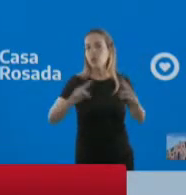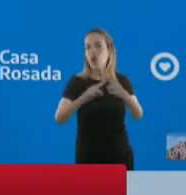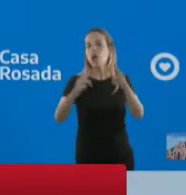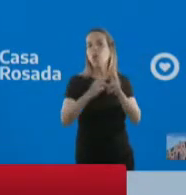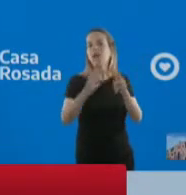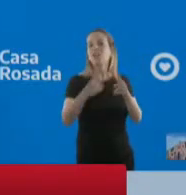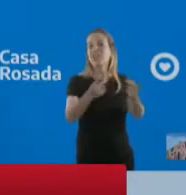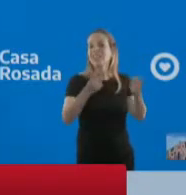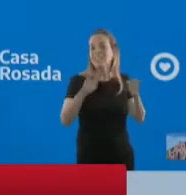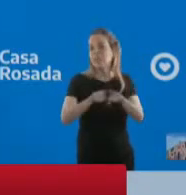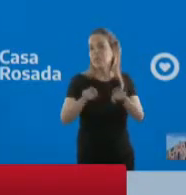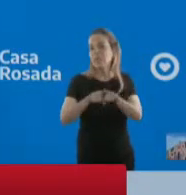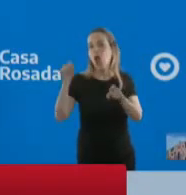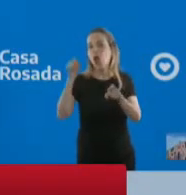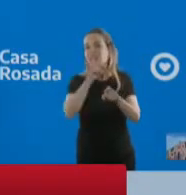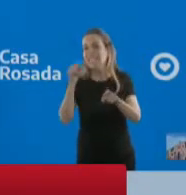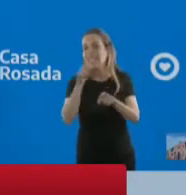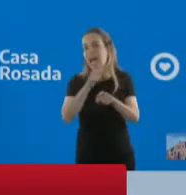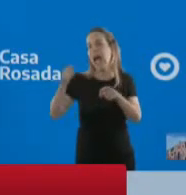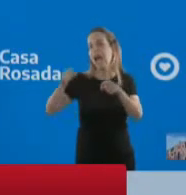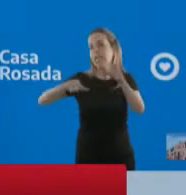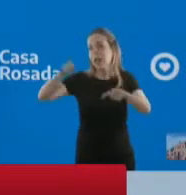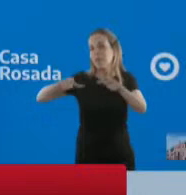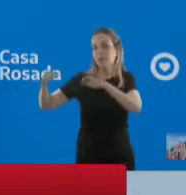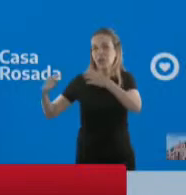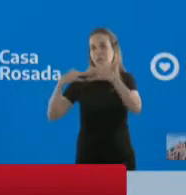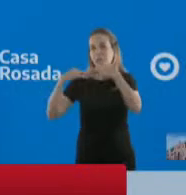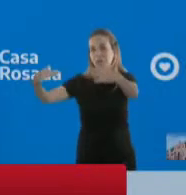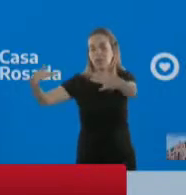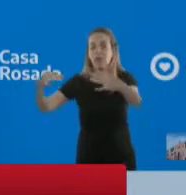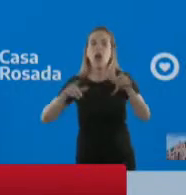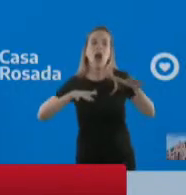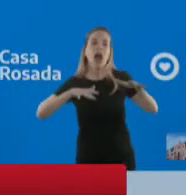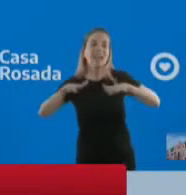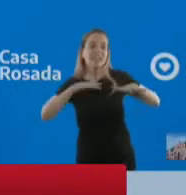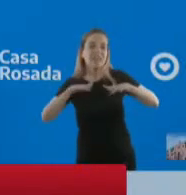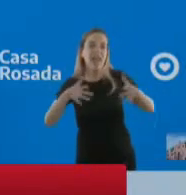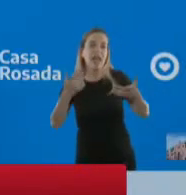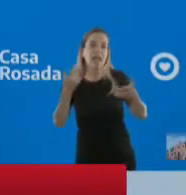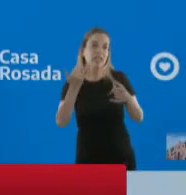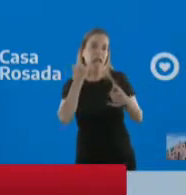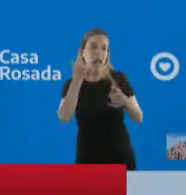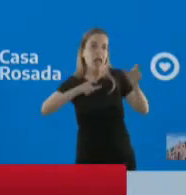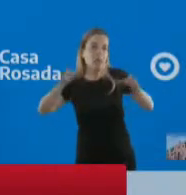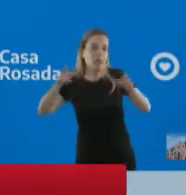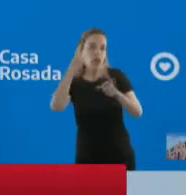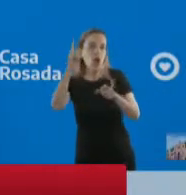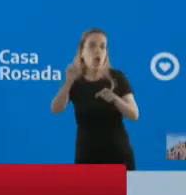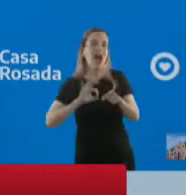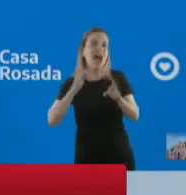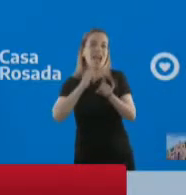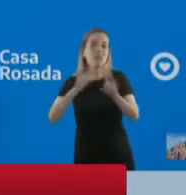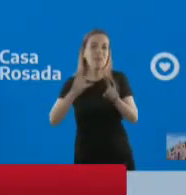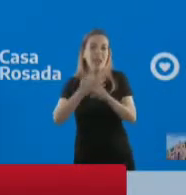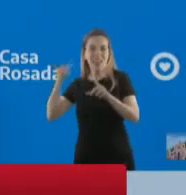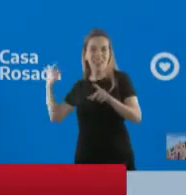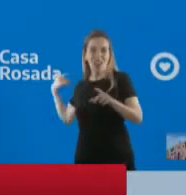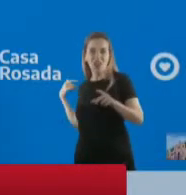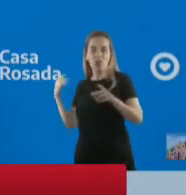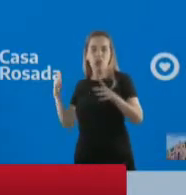explicaciones del gobierno son paupérrimas y no convencen a nadie. Necesitamos que la justicia investigue esto. Hay